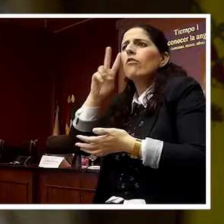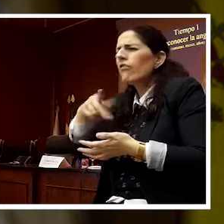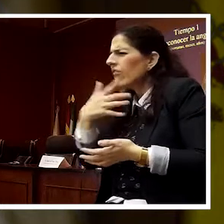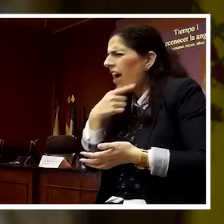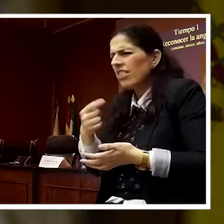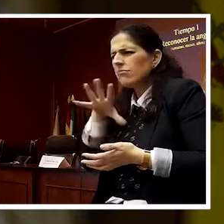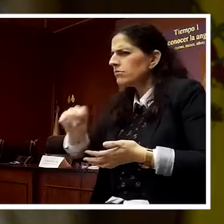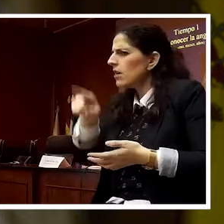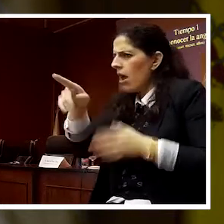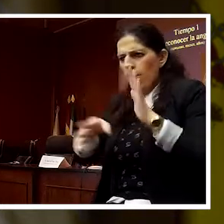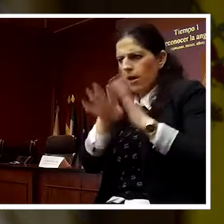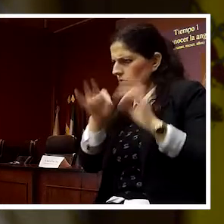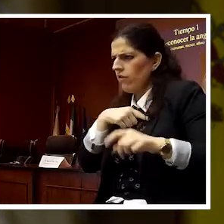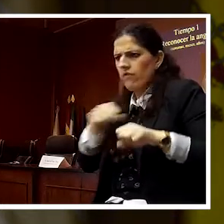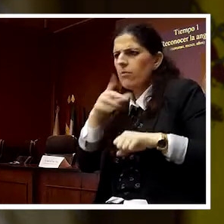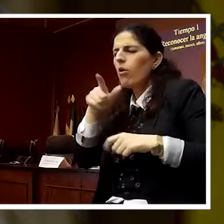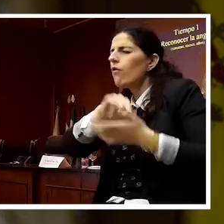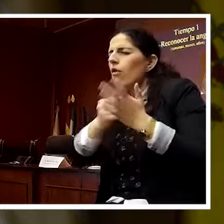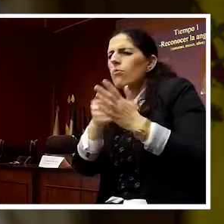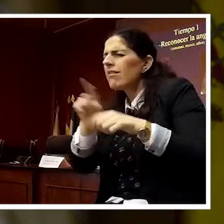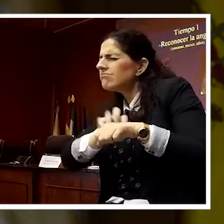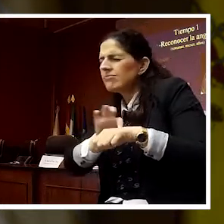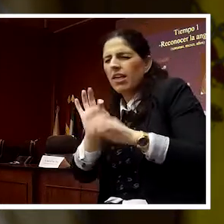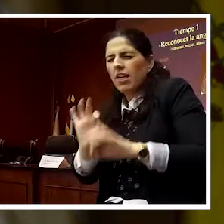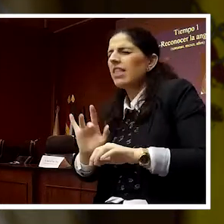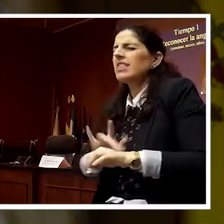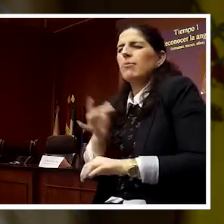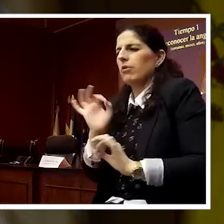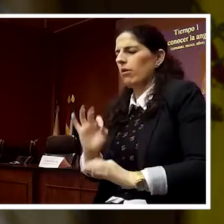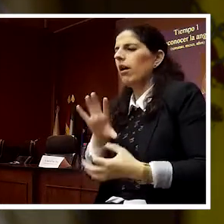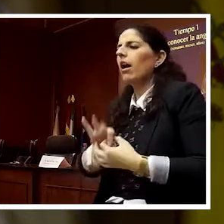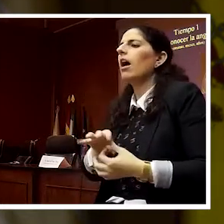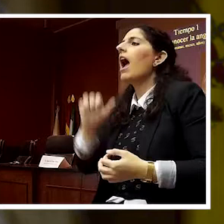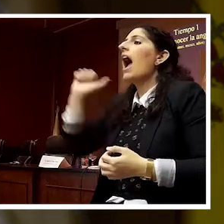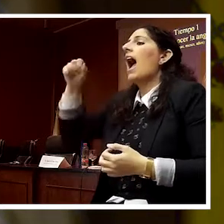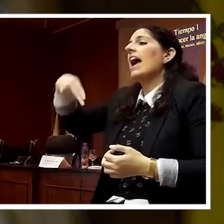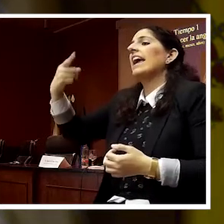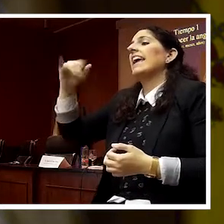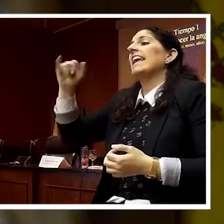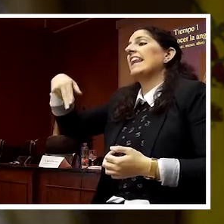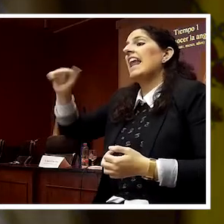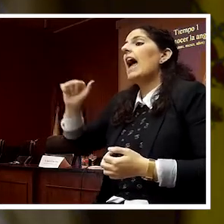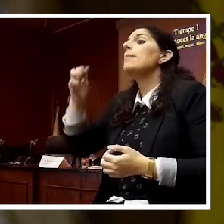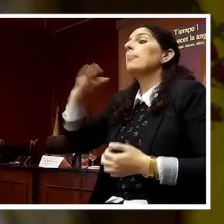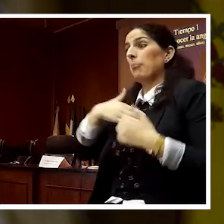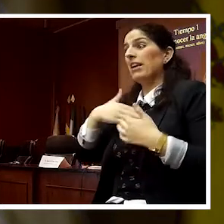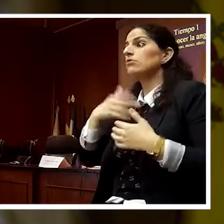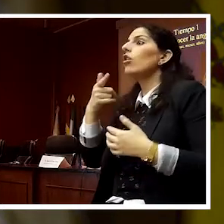debemos de tener presente, ¿no? Y es la angina de pecho que